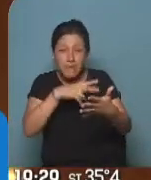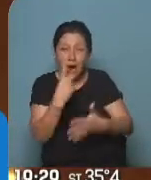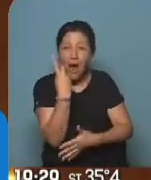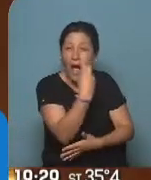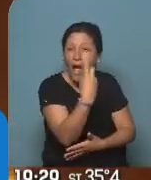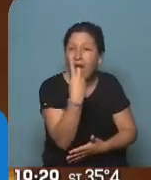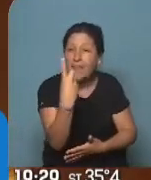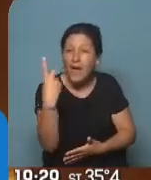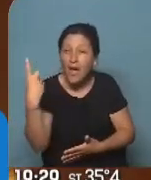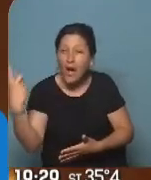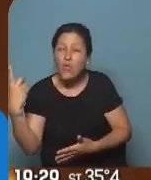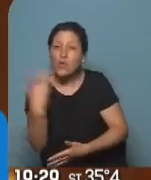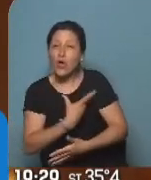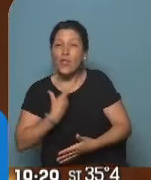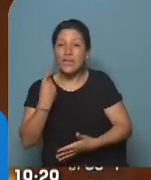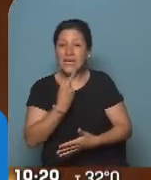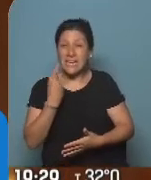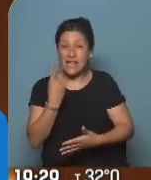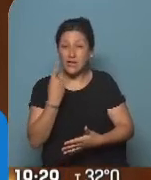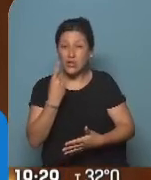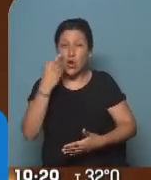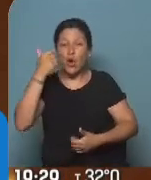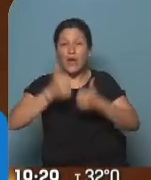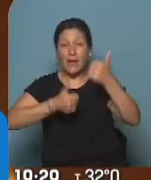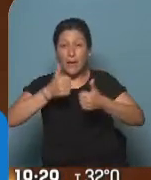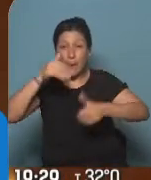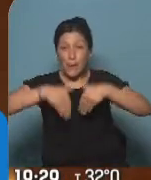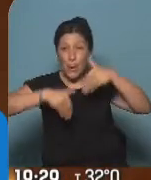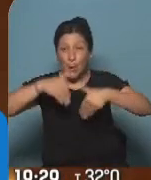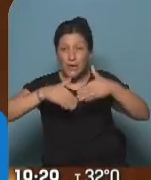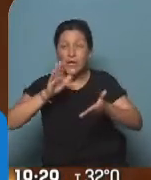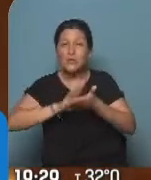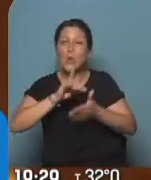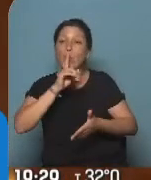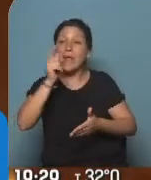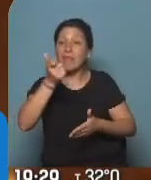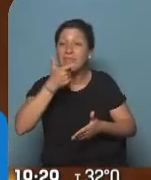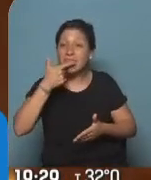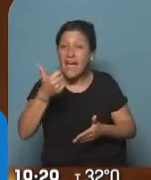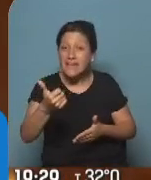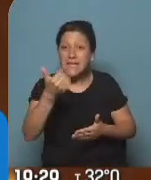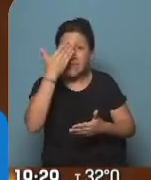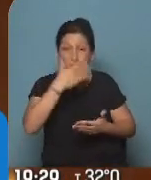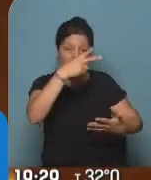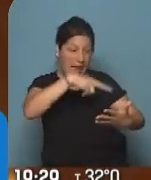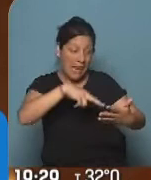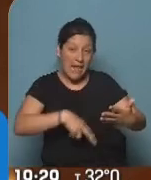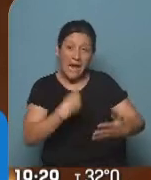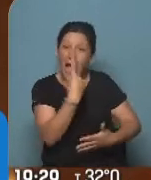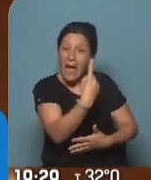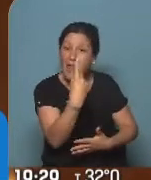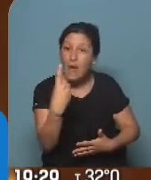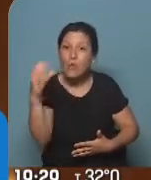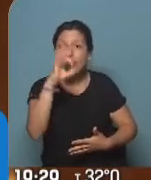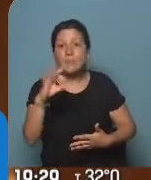los directores de la FED que votaron en la última decisión de tasas, y a ver qué opina cada uno, y ahí se vio que